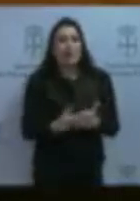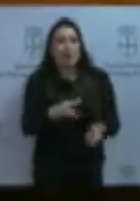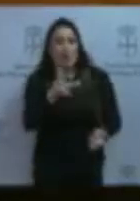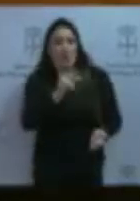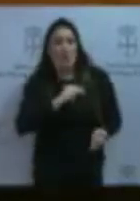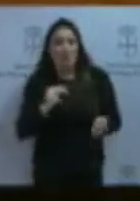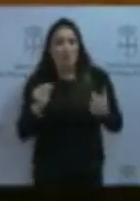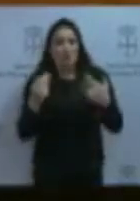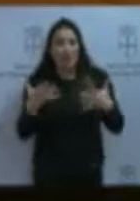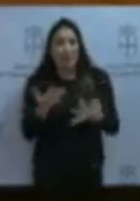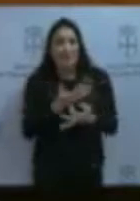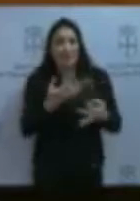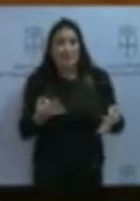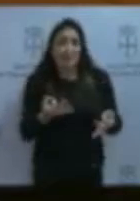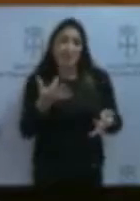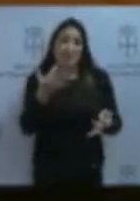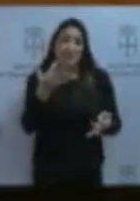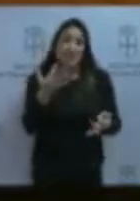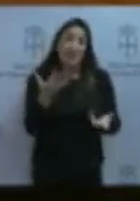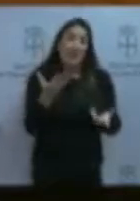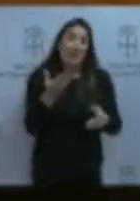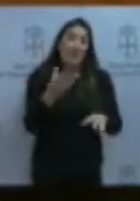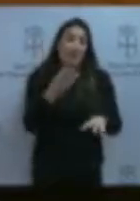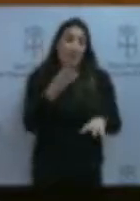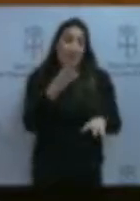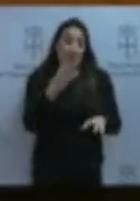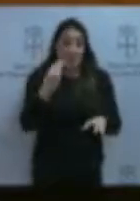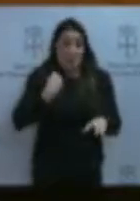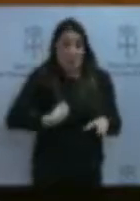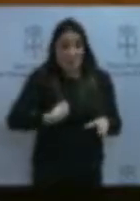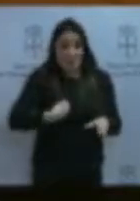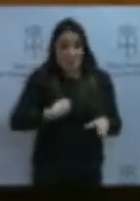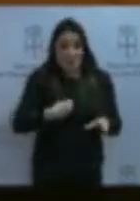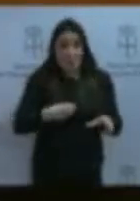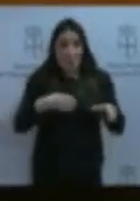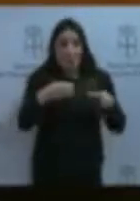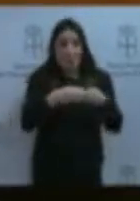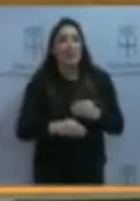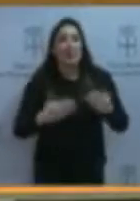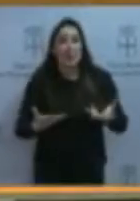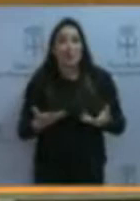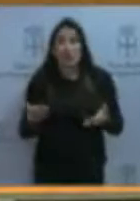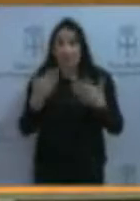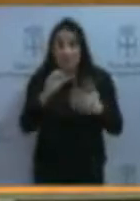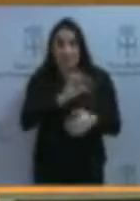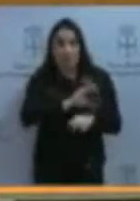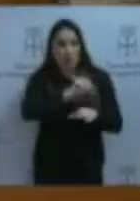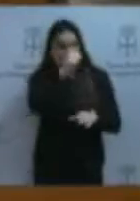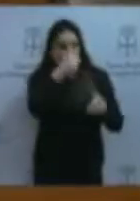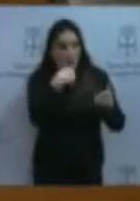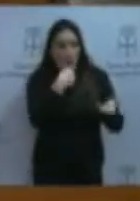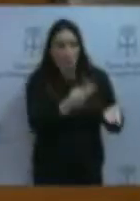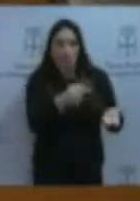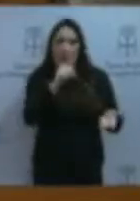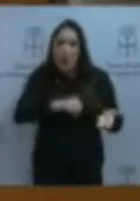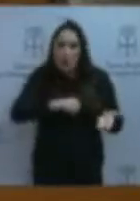sin restricciones temporales, como demanden la plantilla y los demandantes de empleo del SESPA? Hoy es un día raro en